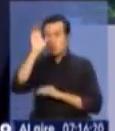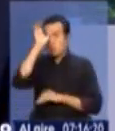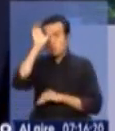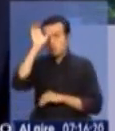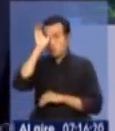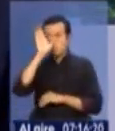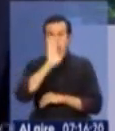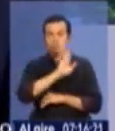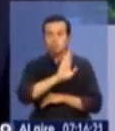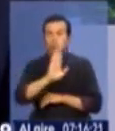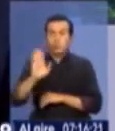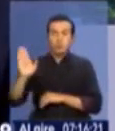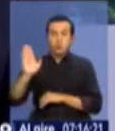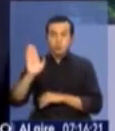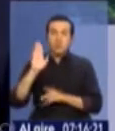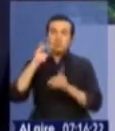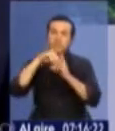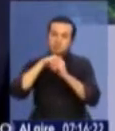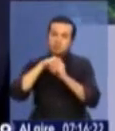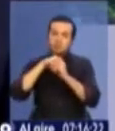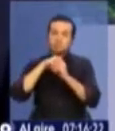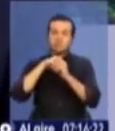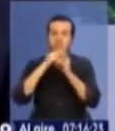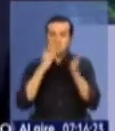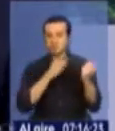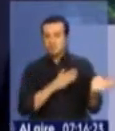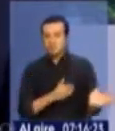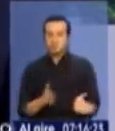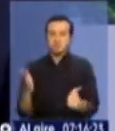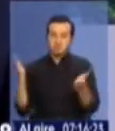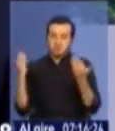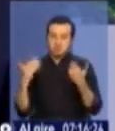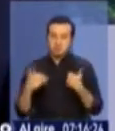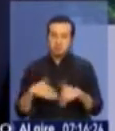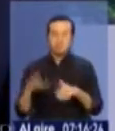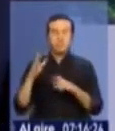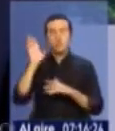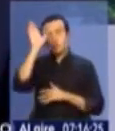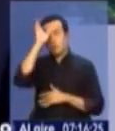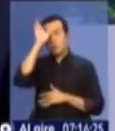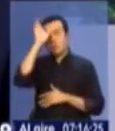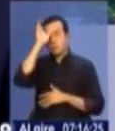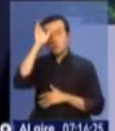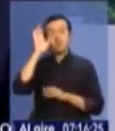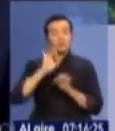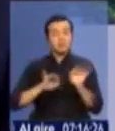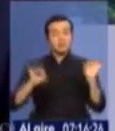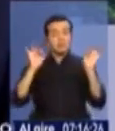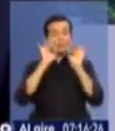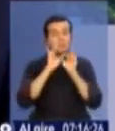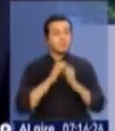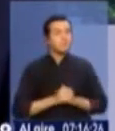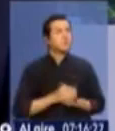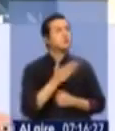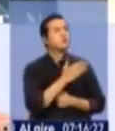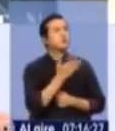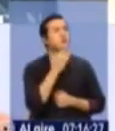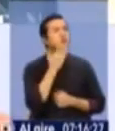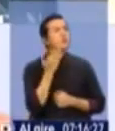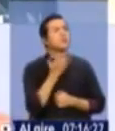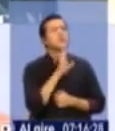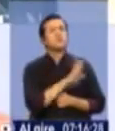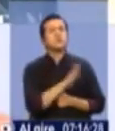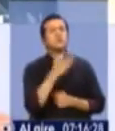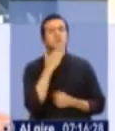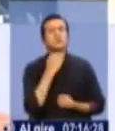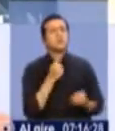dentro de nuestra programación que se pueda crear un clima cultural que es lo básico qué tipo de aporte está brindando a todos